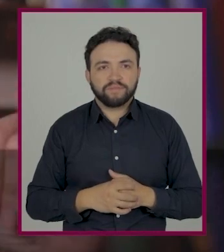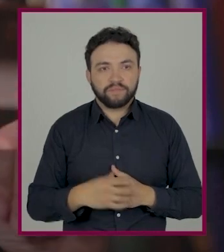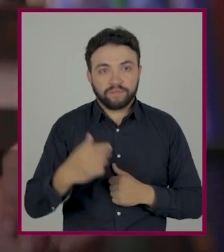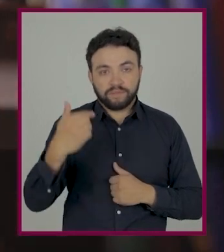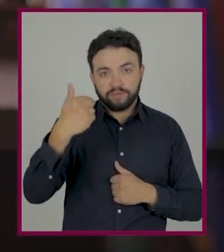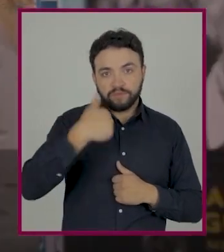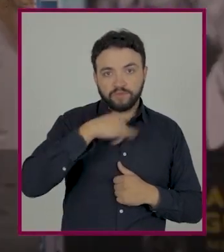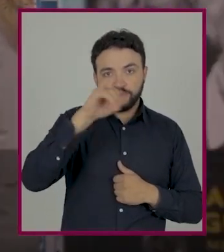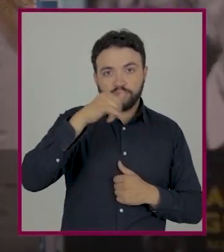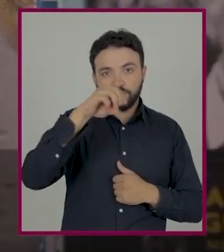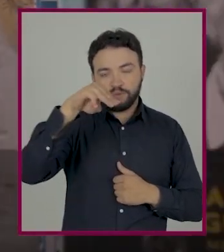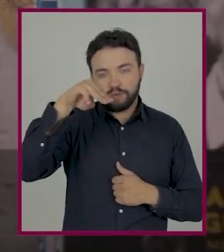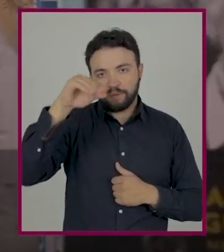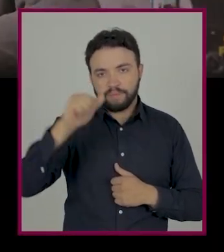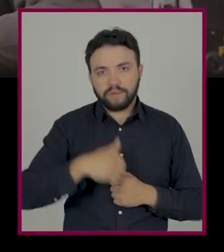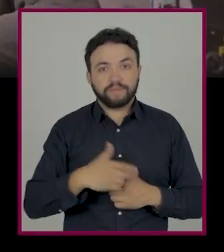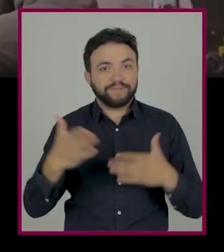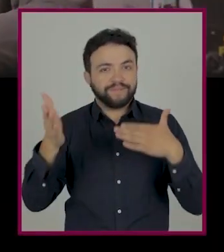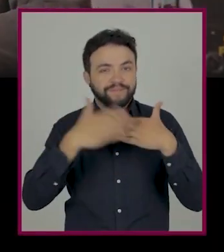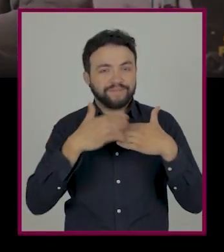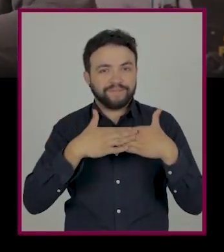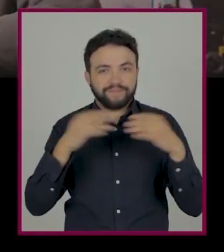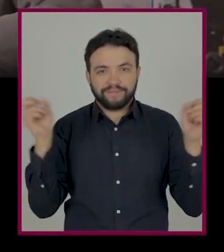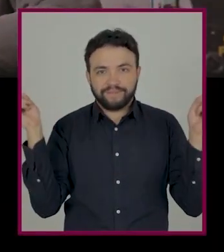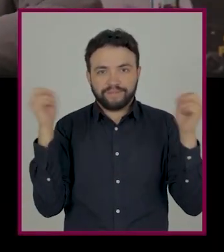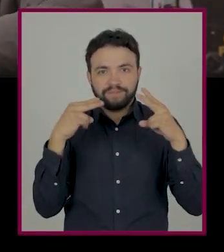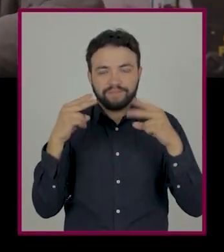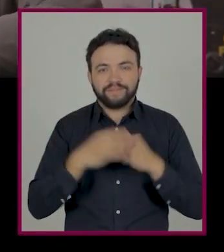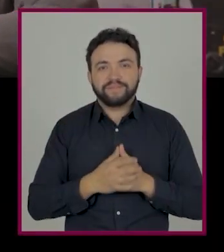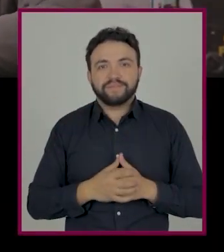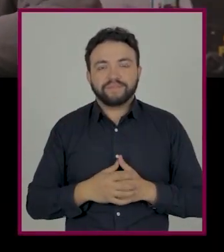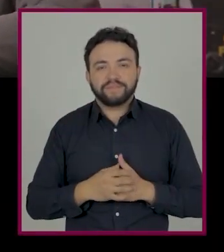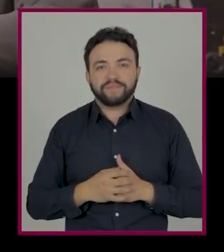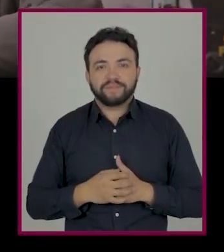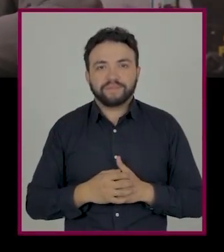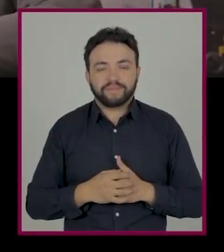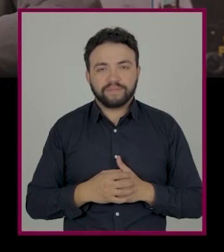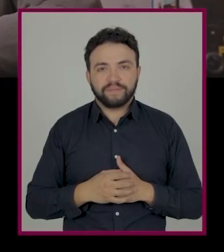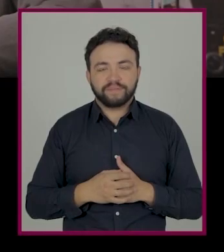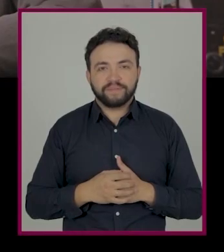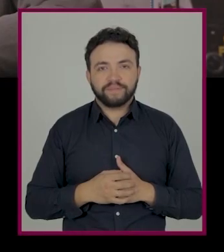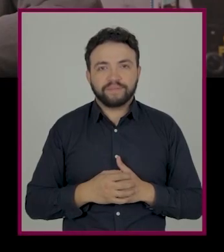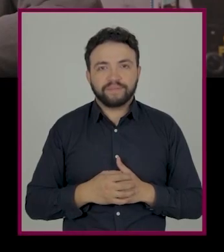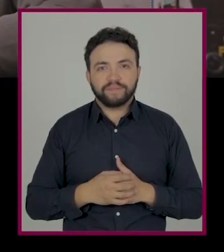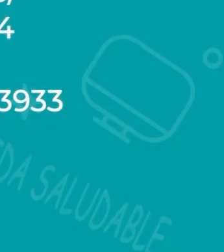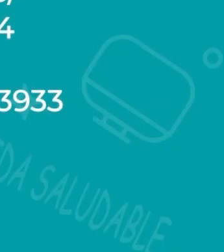Yo soy Citlali. Y yo soy Juanma. ¡Hasta la próxima! ¡Hasta la próxima!